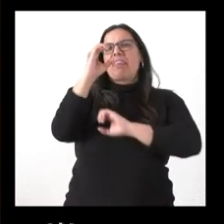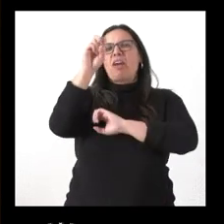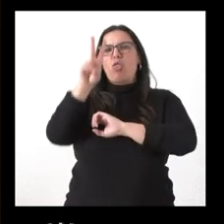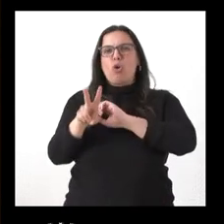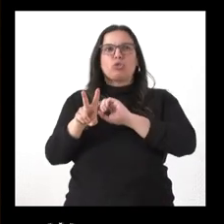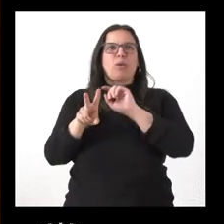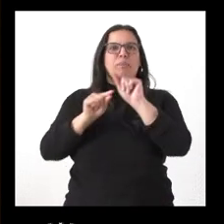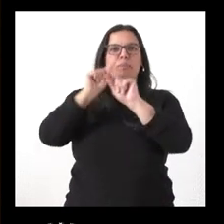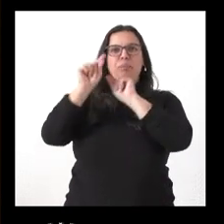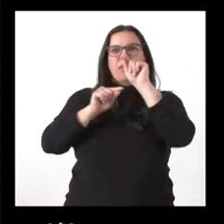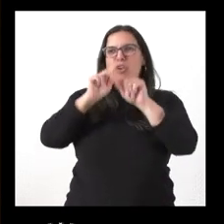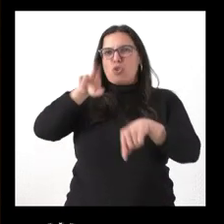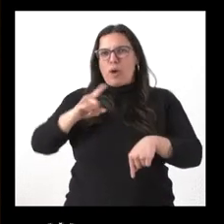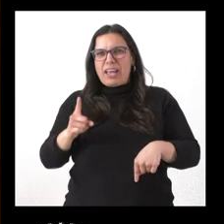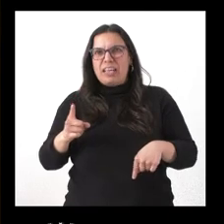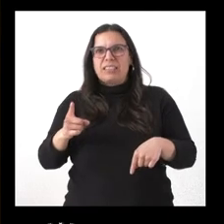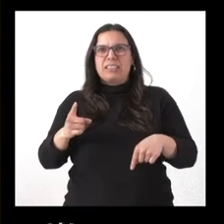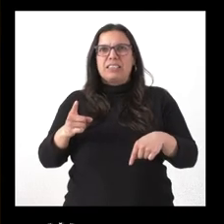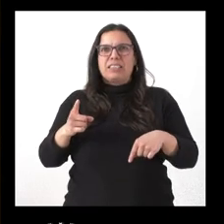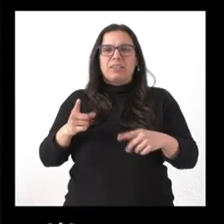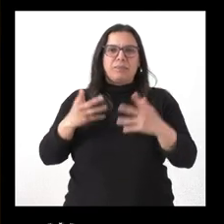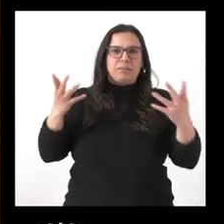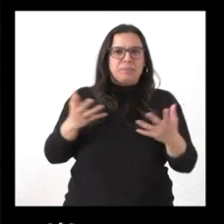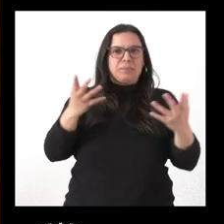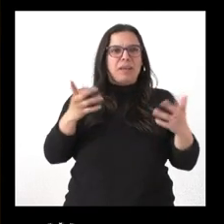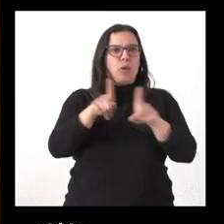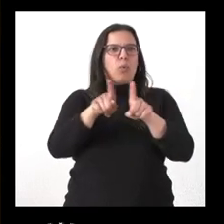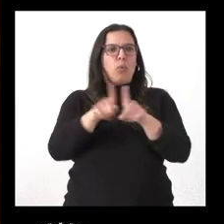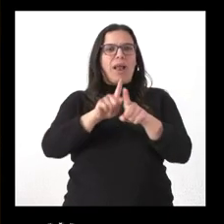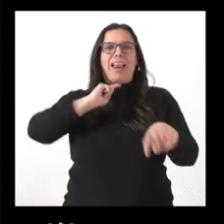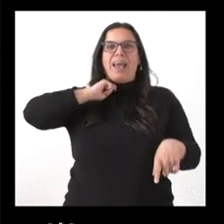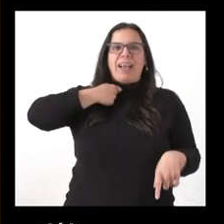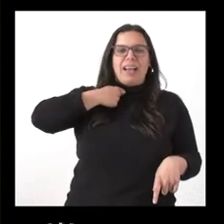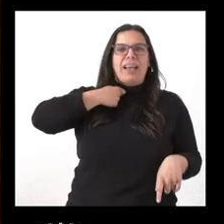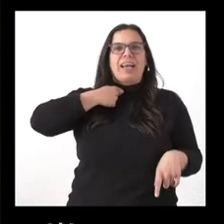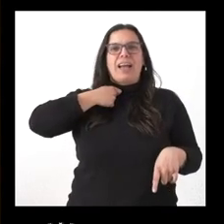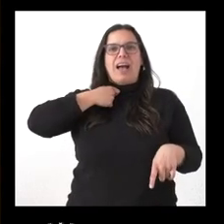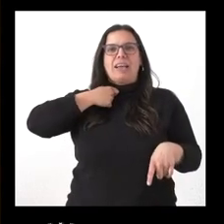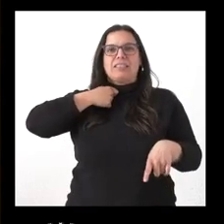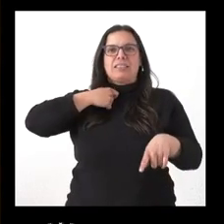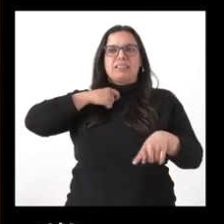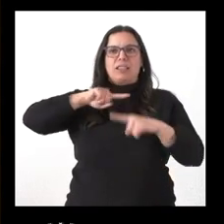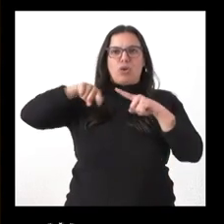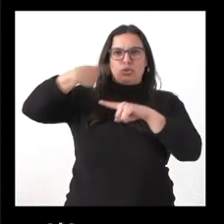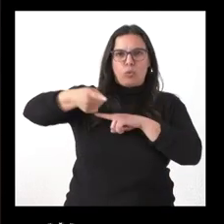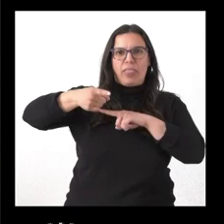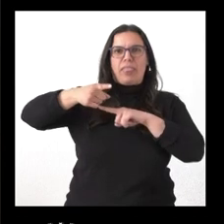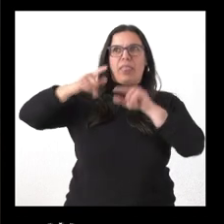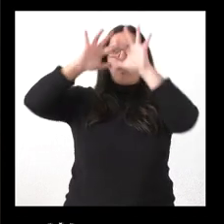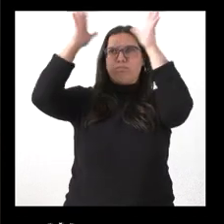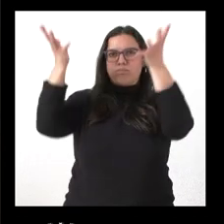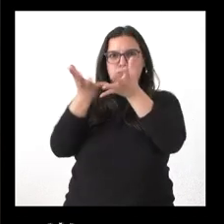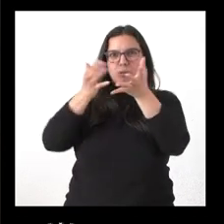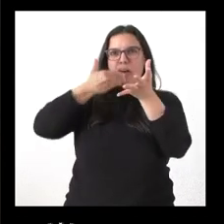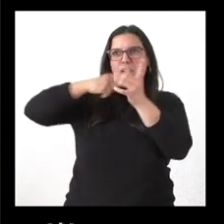él hablaba de que no la contaminante Pero bueno entendiendo que es un gas que provoca el efecto invernadero bien respecto a